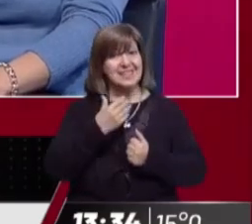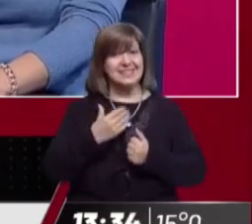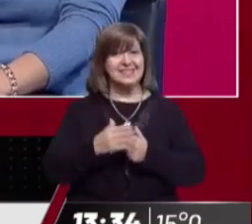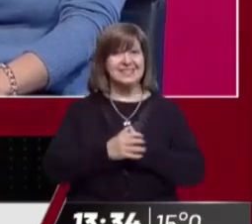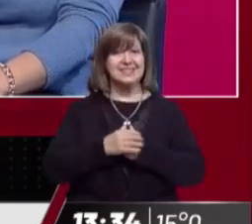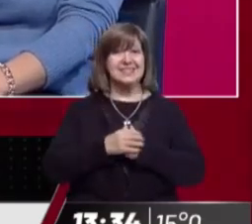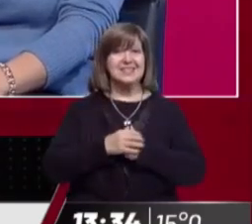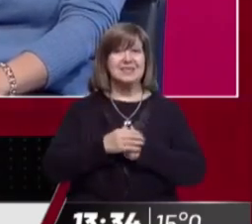Marce te vem